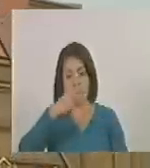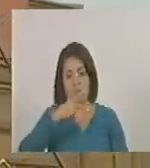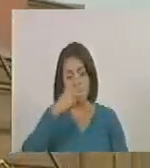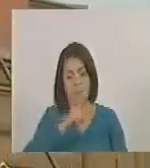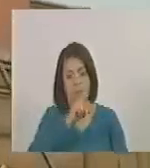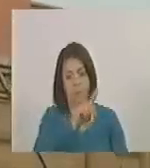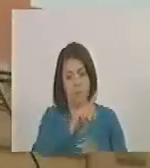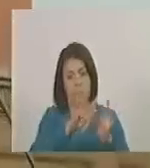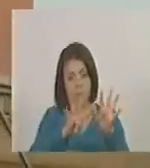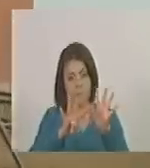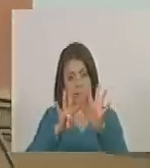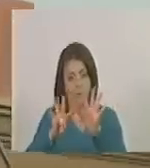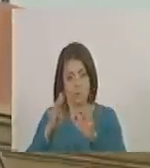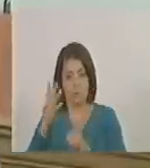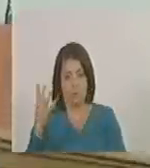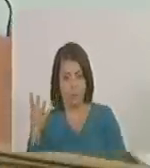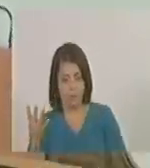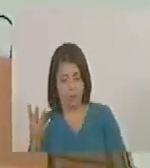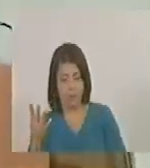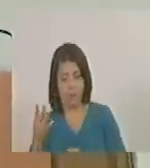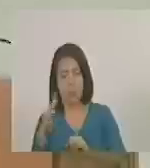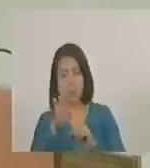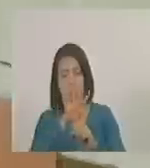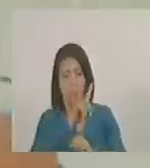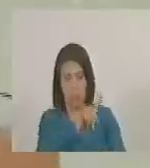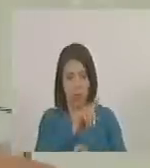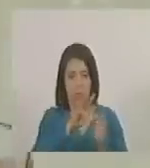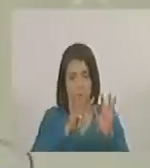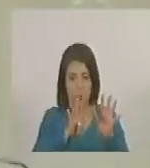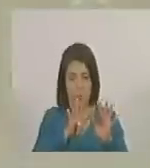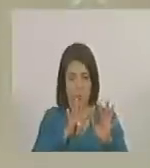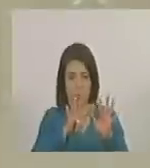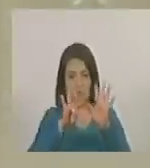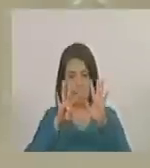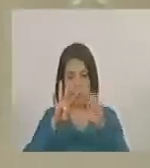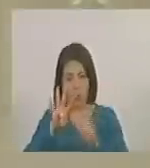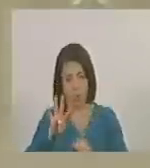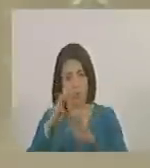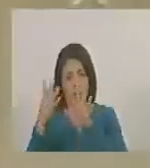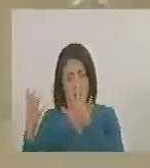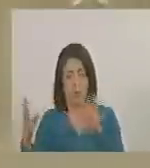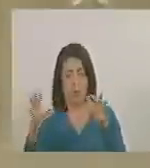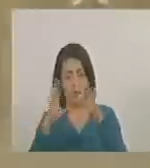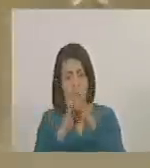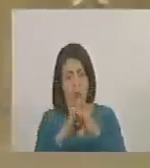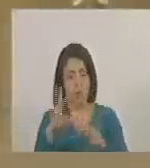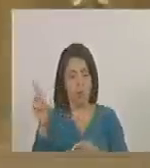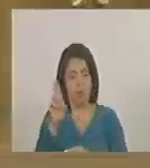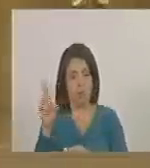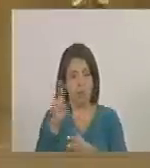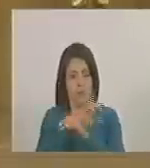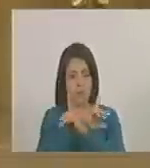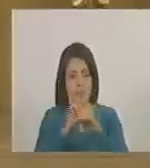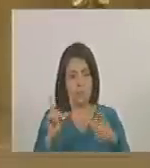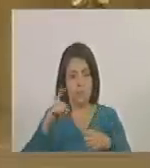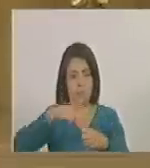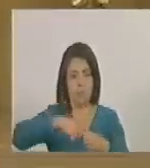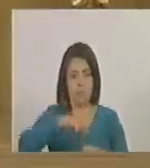de 1949 en el partido Unión Republicana Democrática, donde militó